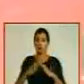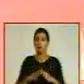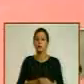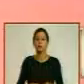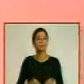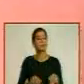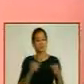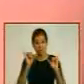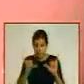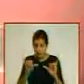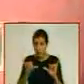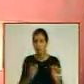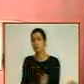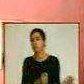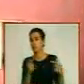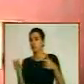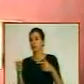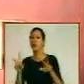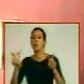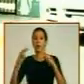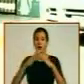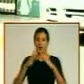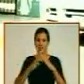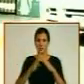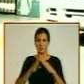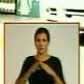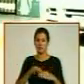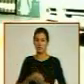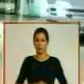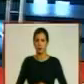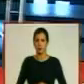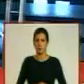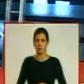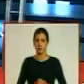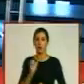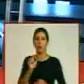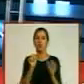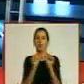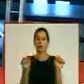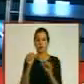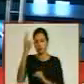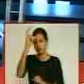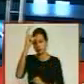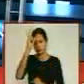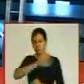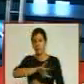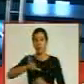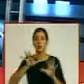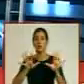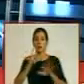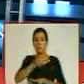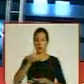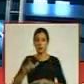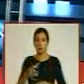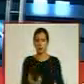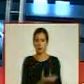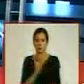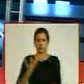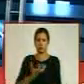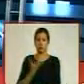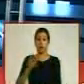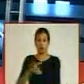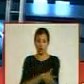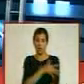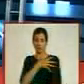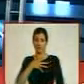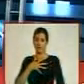serán reubicadas en el complejo habitacional Los Rosales de Punto Fijo. Los 10 lesionados del accidente en Amuay recluidos